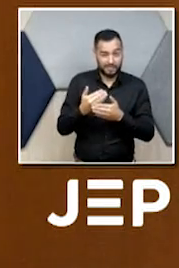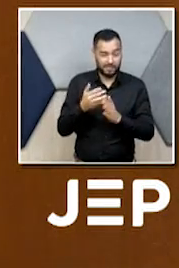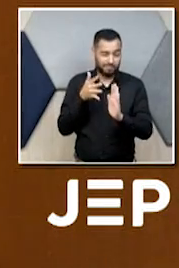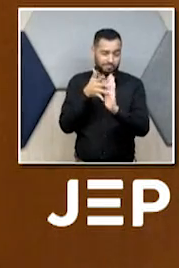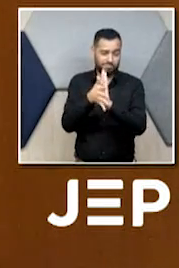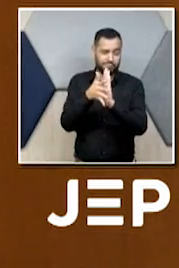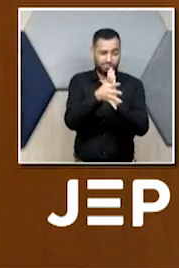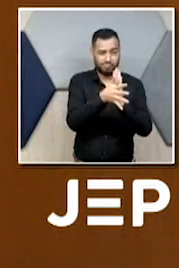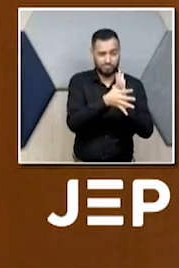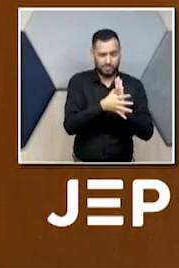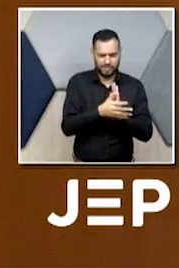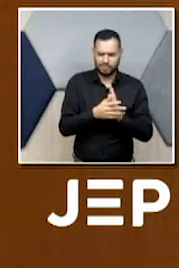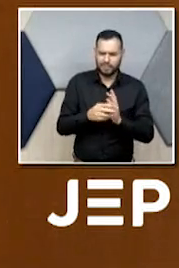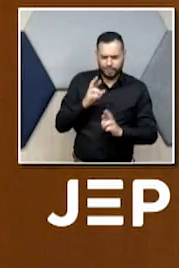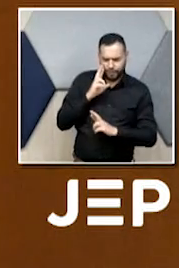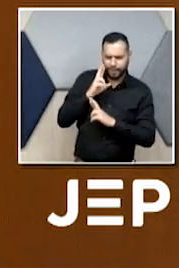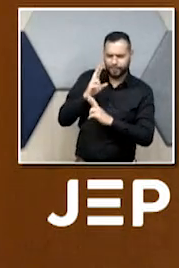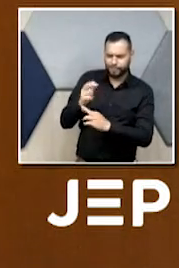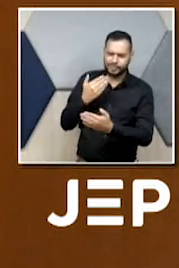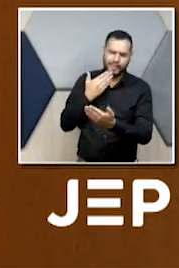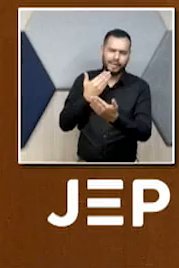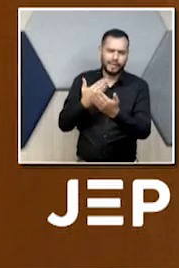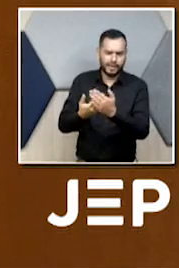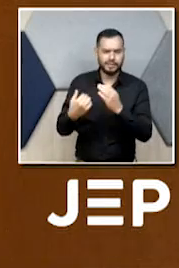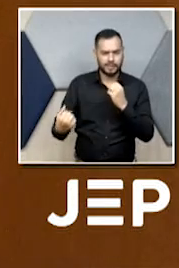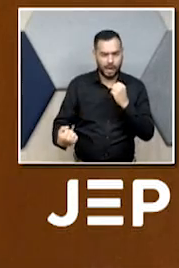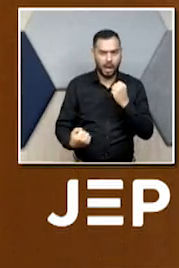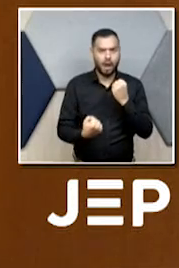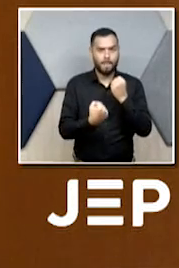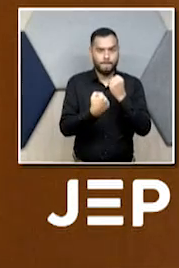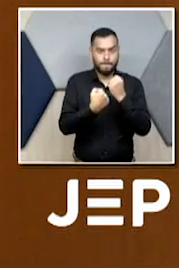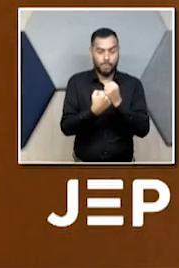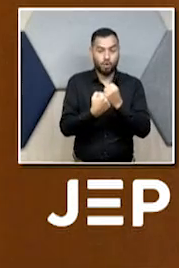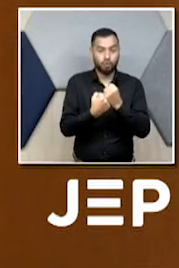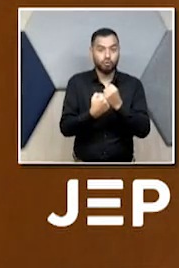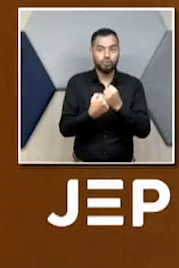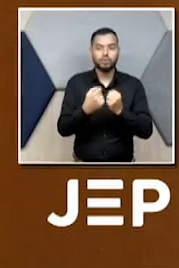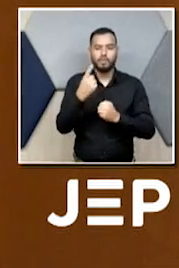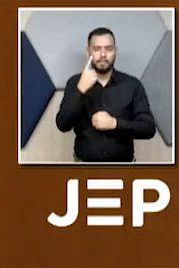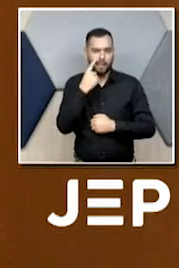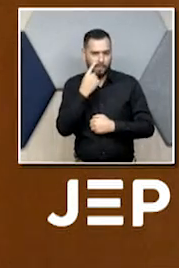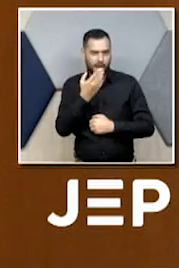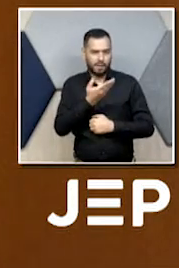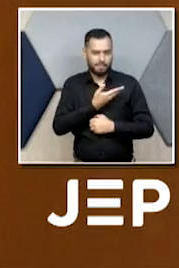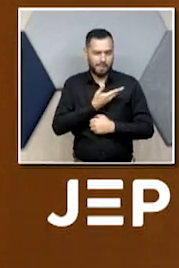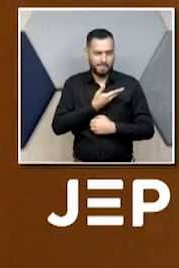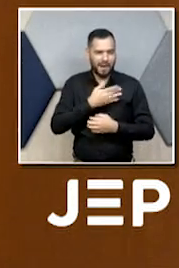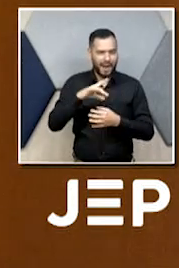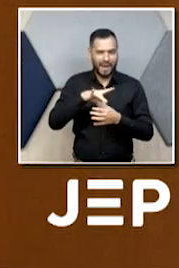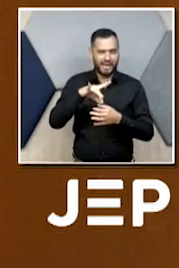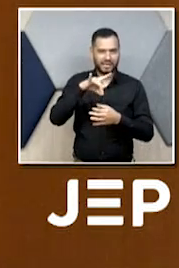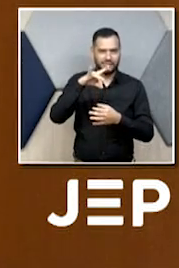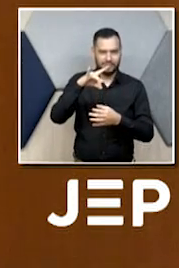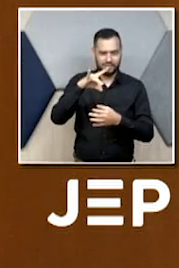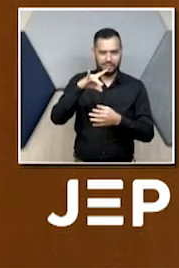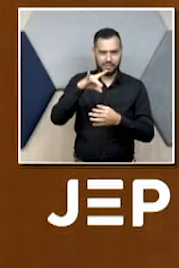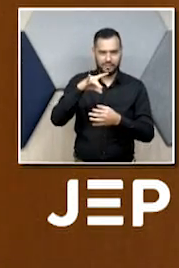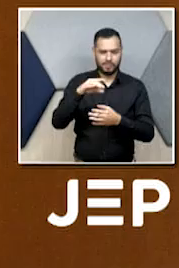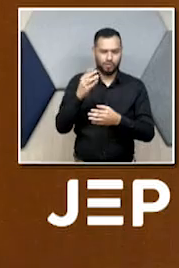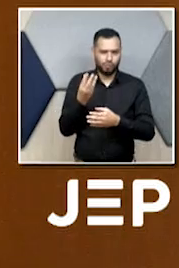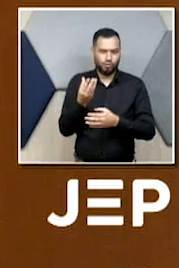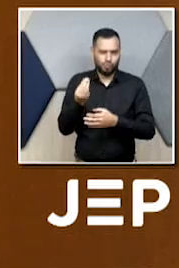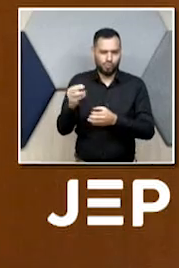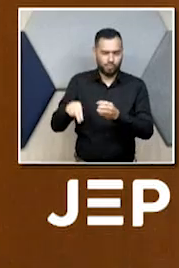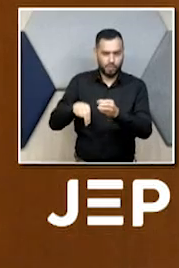agradeciendo el apoyo de nuestros padres y madres espirituales del linaje Vintucua, a toda